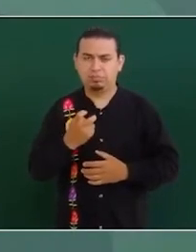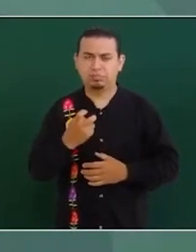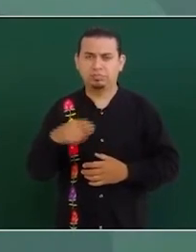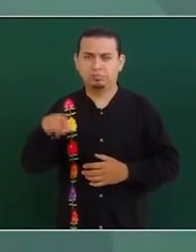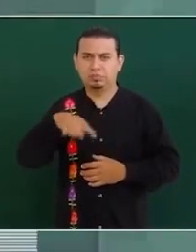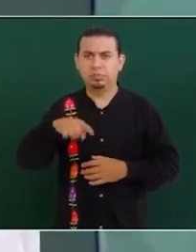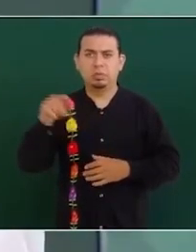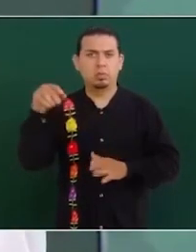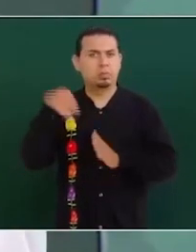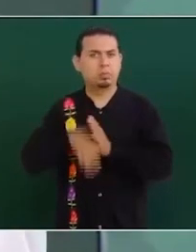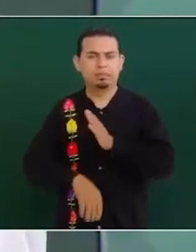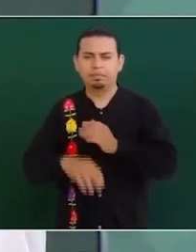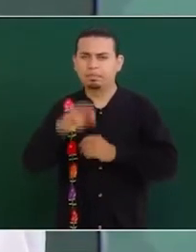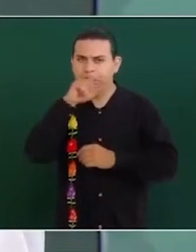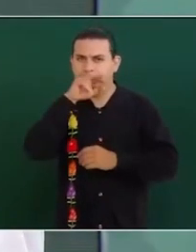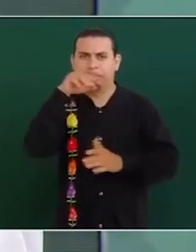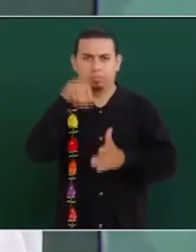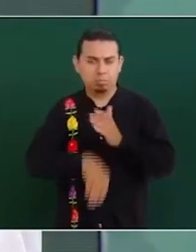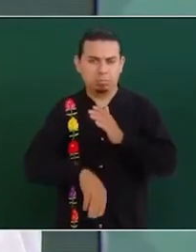en quiebra,